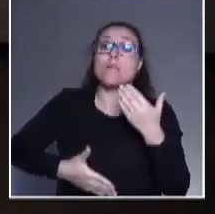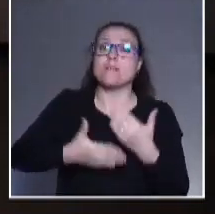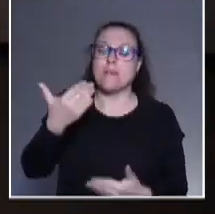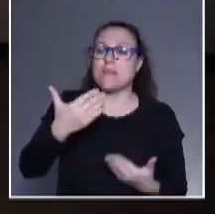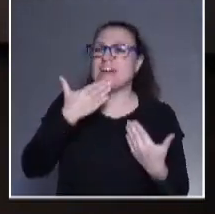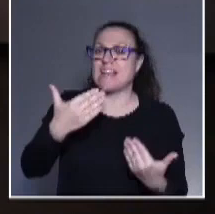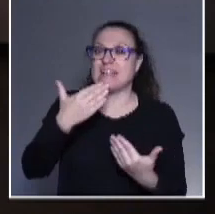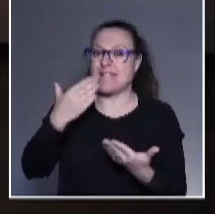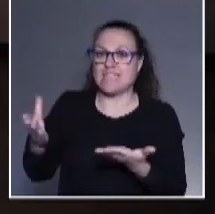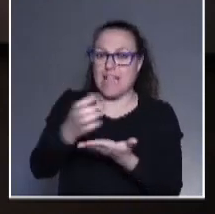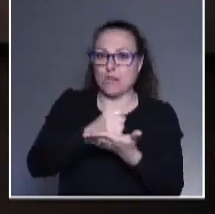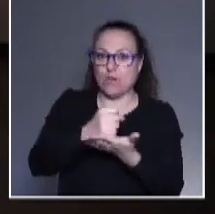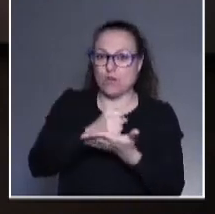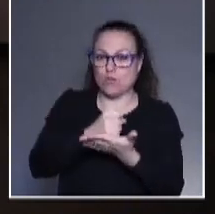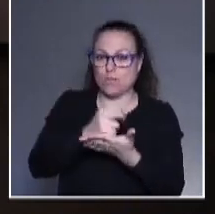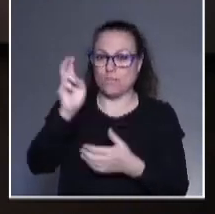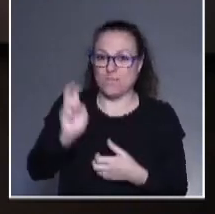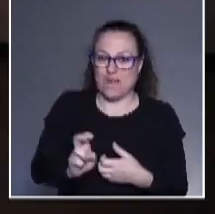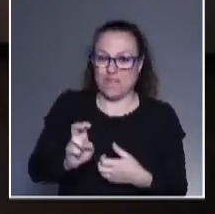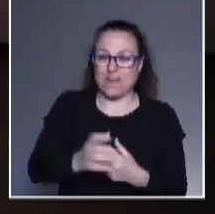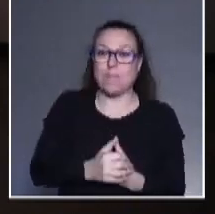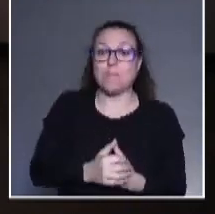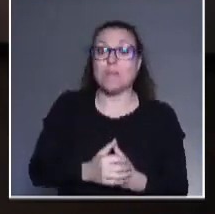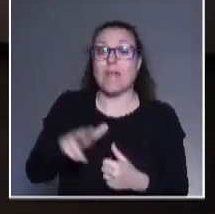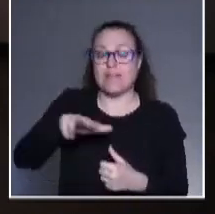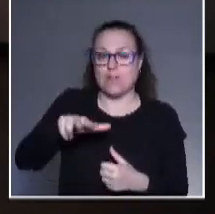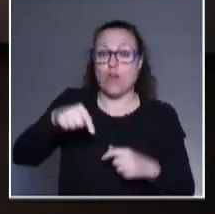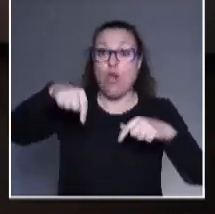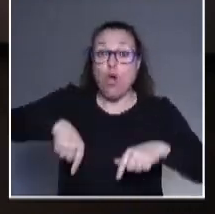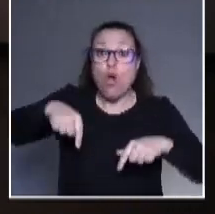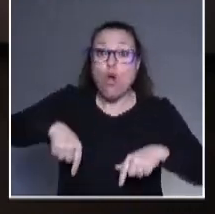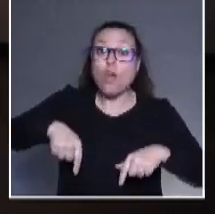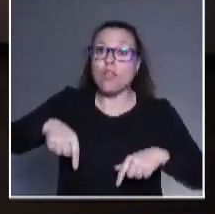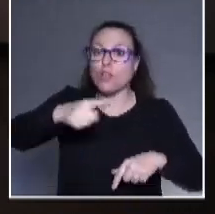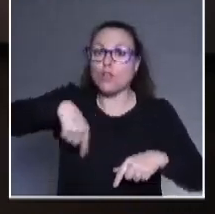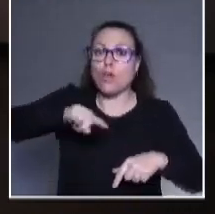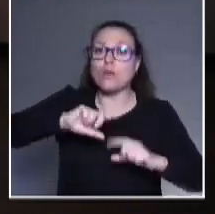moltes gràcies a tots per ser-hi. I és que avui el que ens reúne aquí